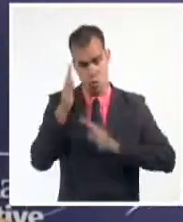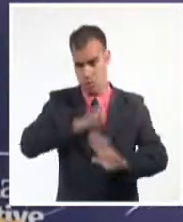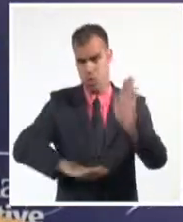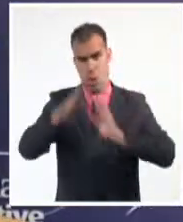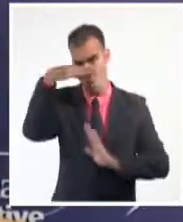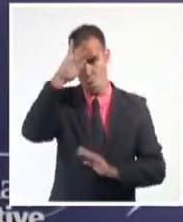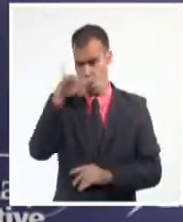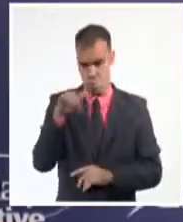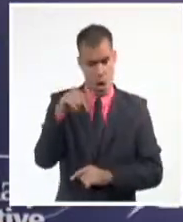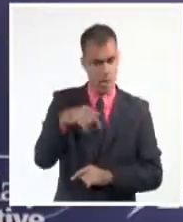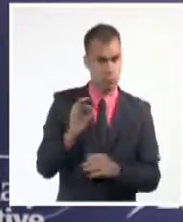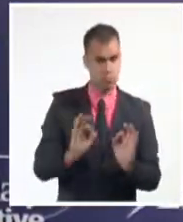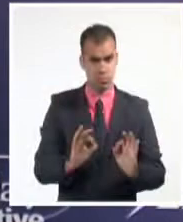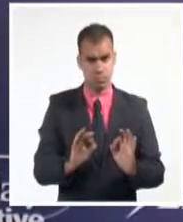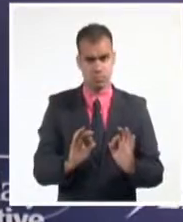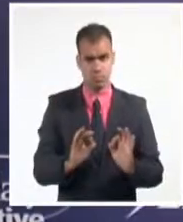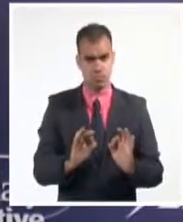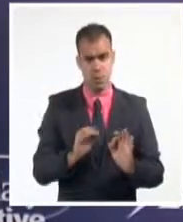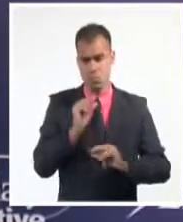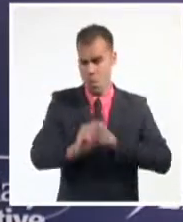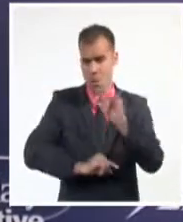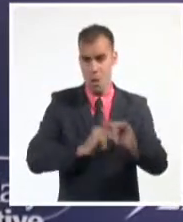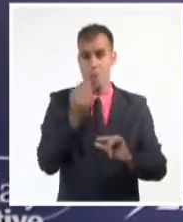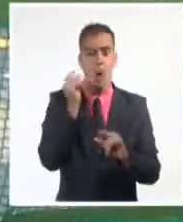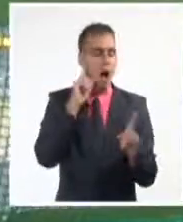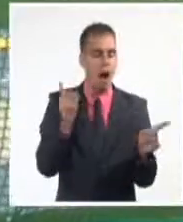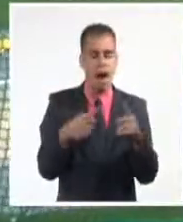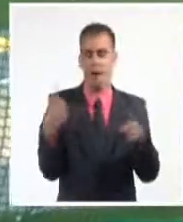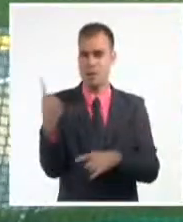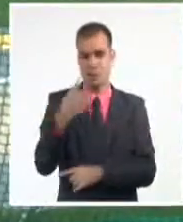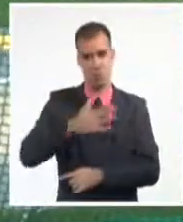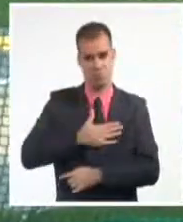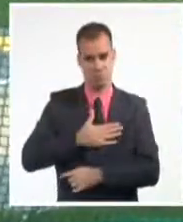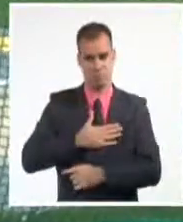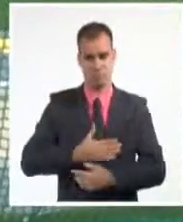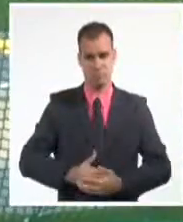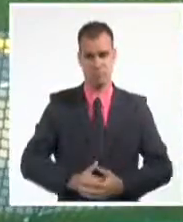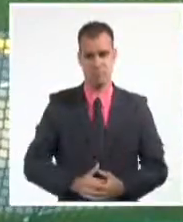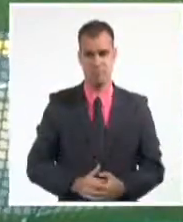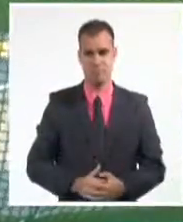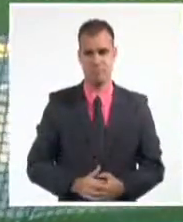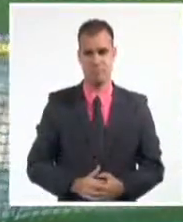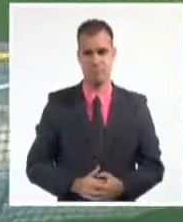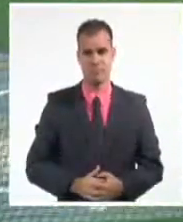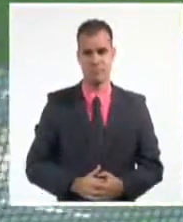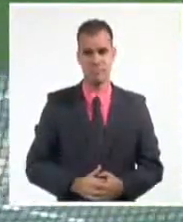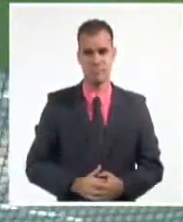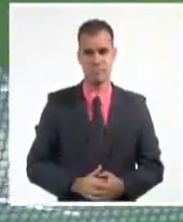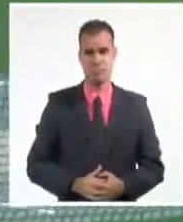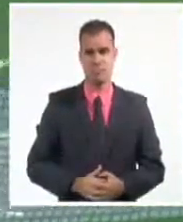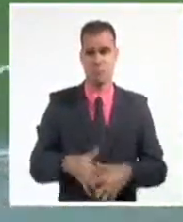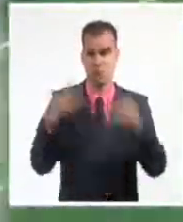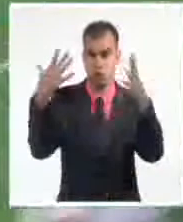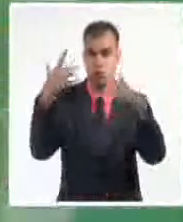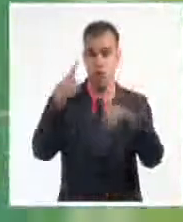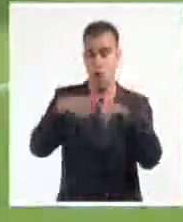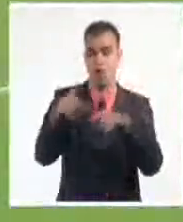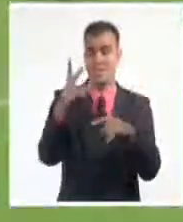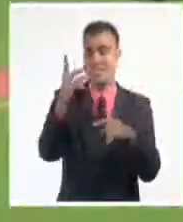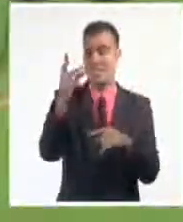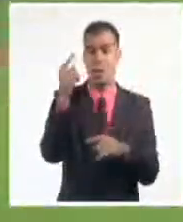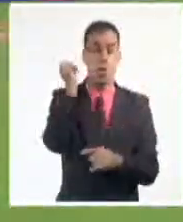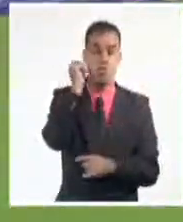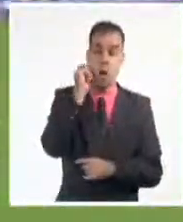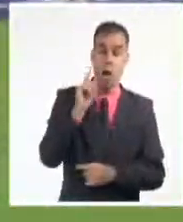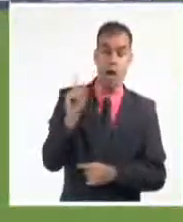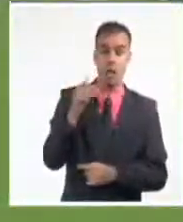aquí. Y nada, a que suenen las notas del himno nacional si es posible también. Los aplausos también para Liz Coya, la otra cubana en competencia, quien